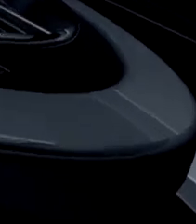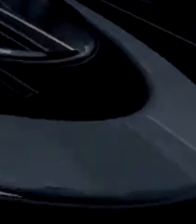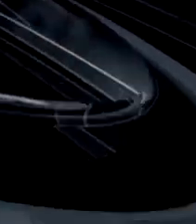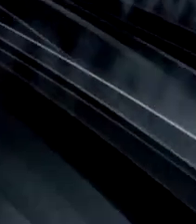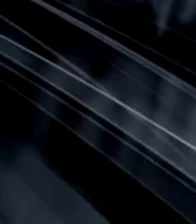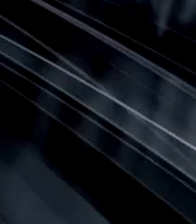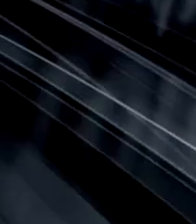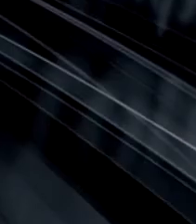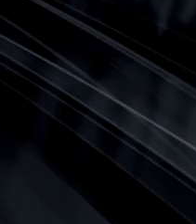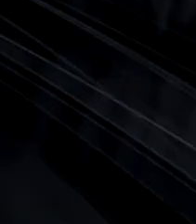¡Gracias!